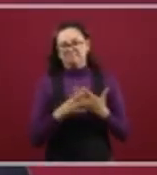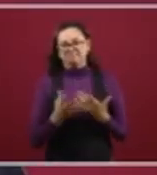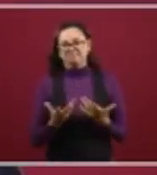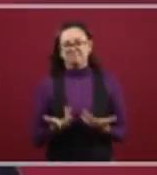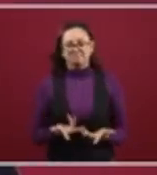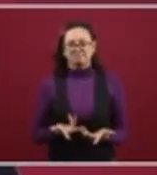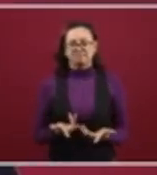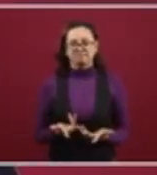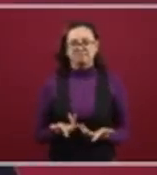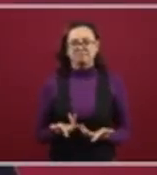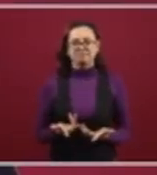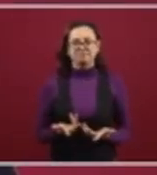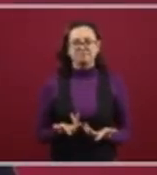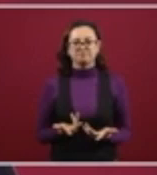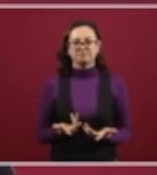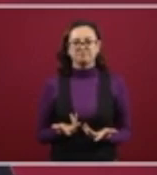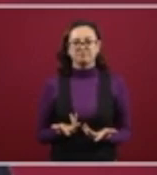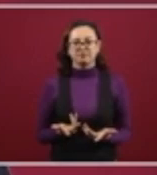la